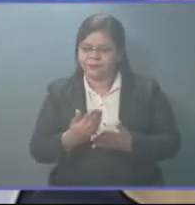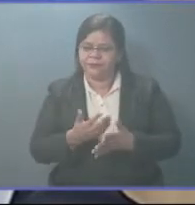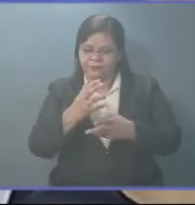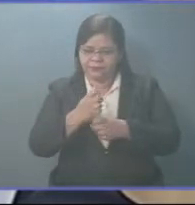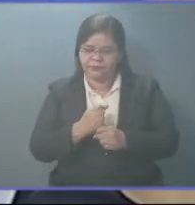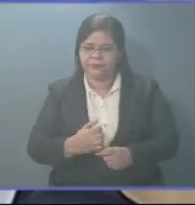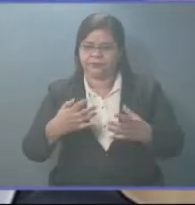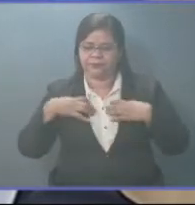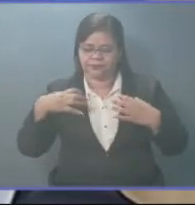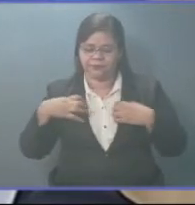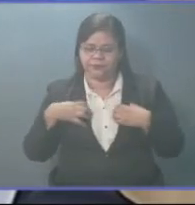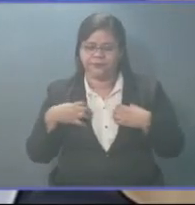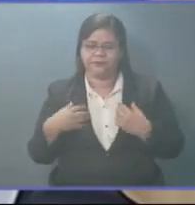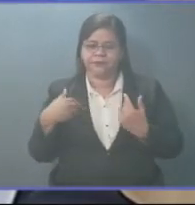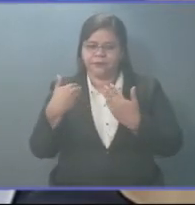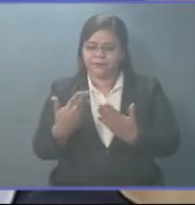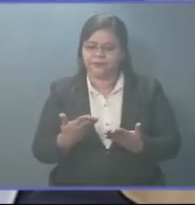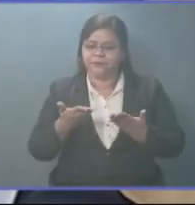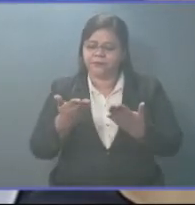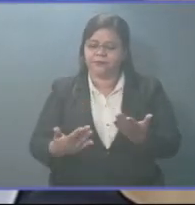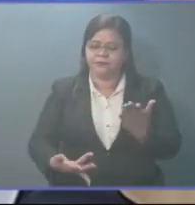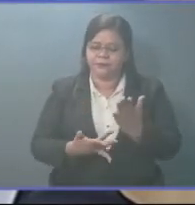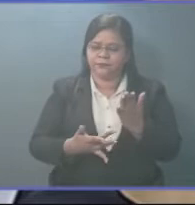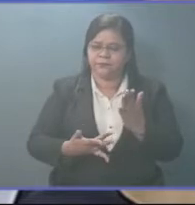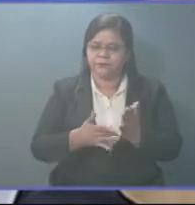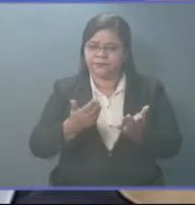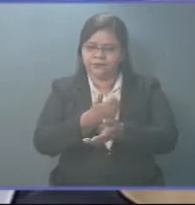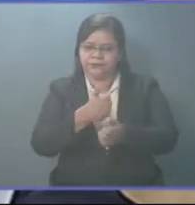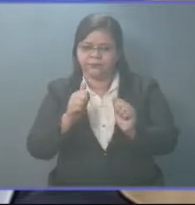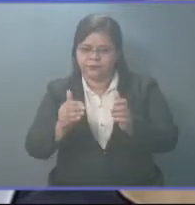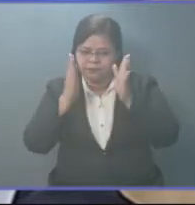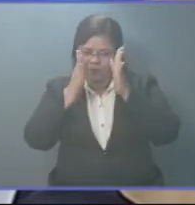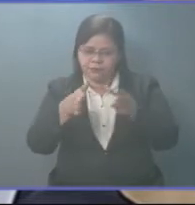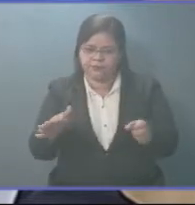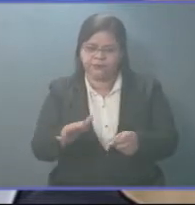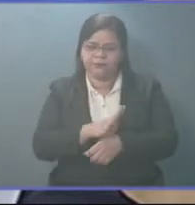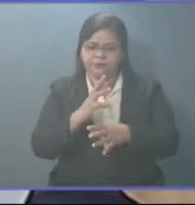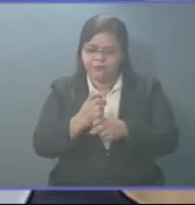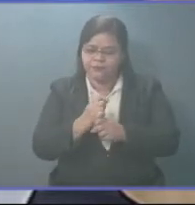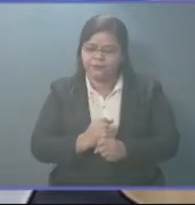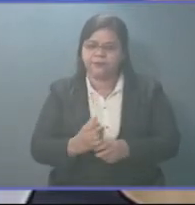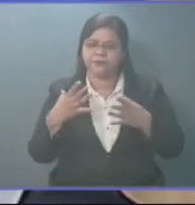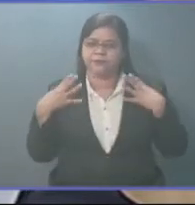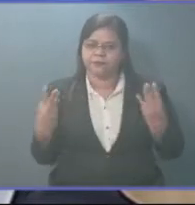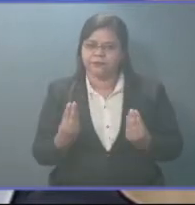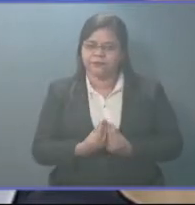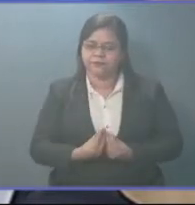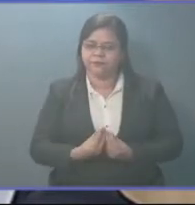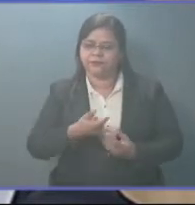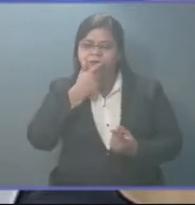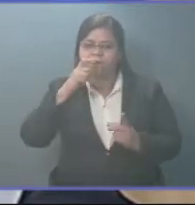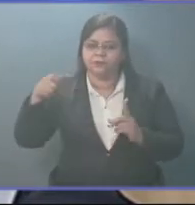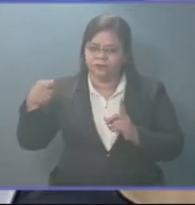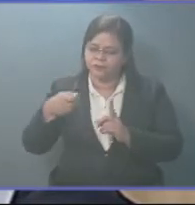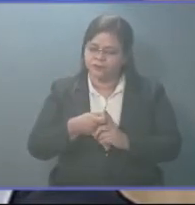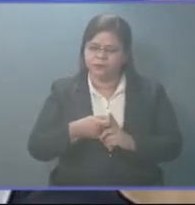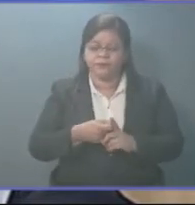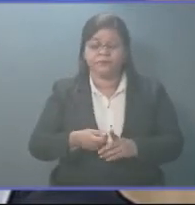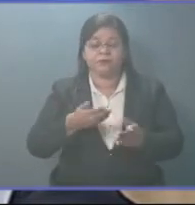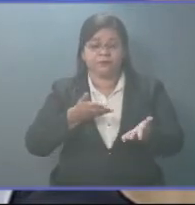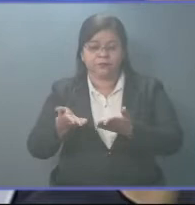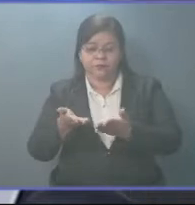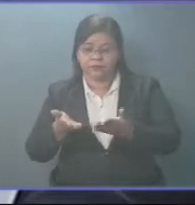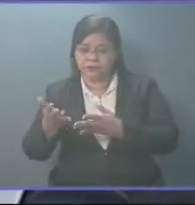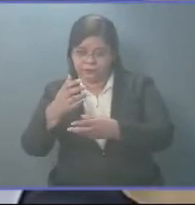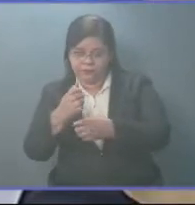vida, dotación de ayudas técnicas, autonomía económica, pensión universal, seguridad social, pensión por sobrevivencia, acceso a servicios de